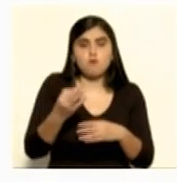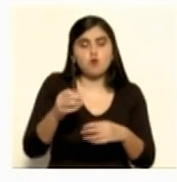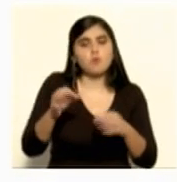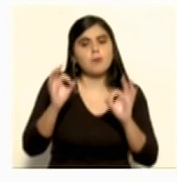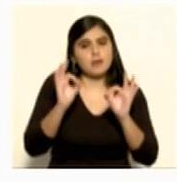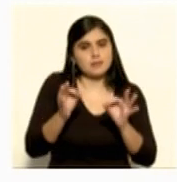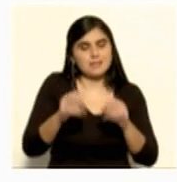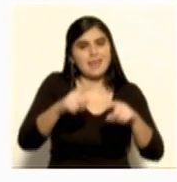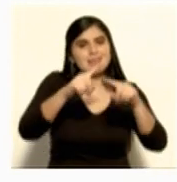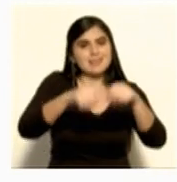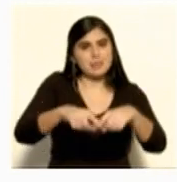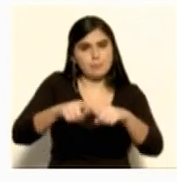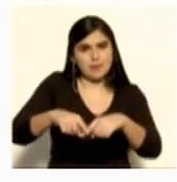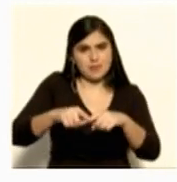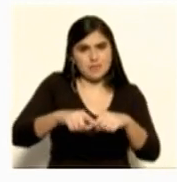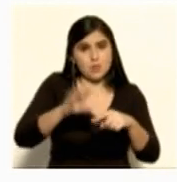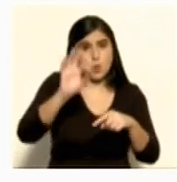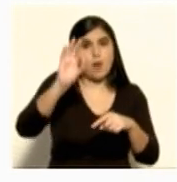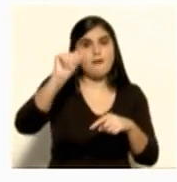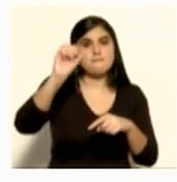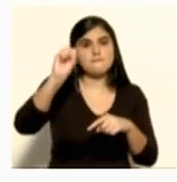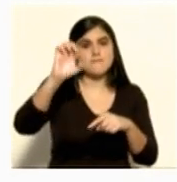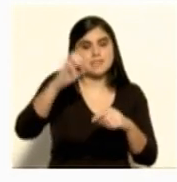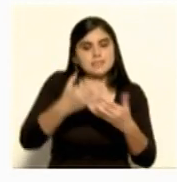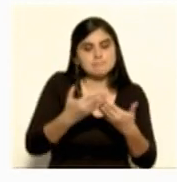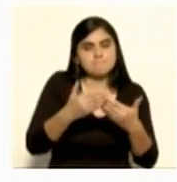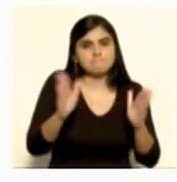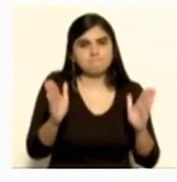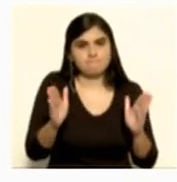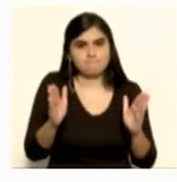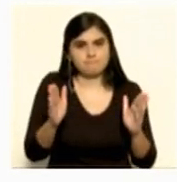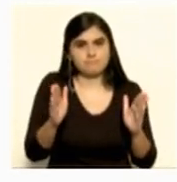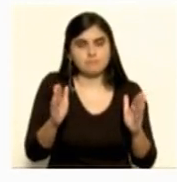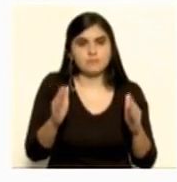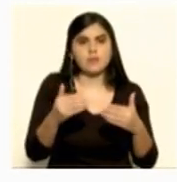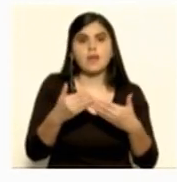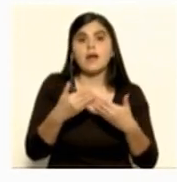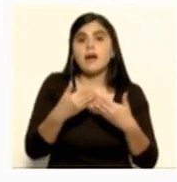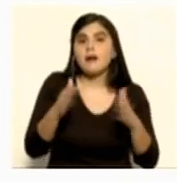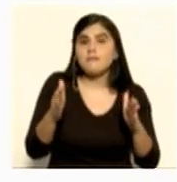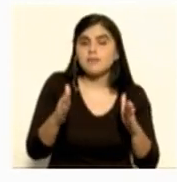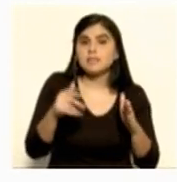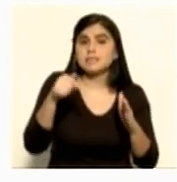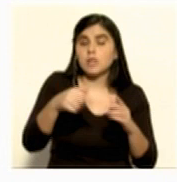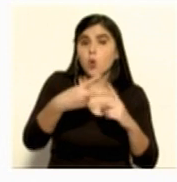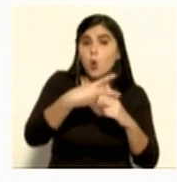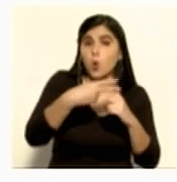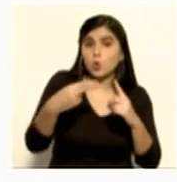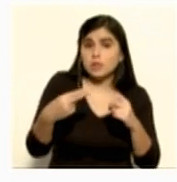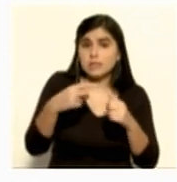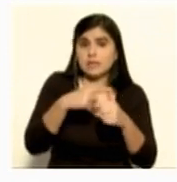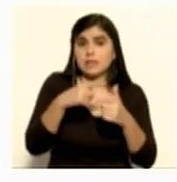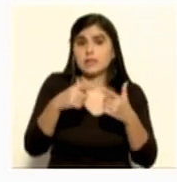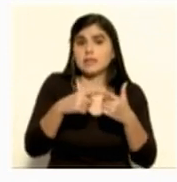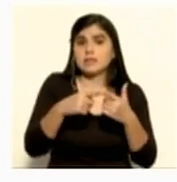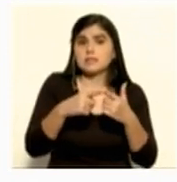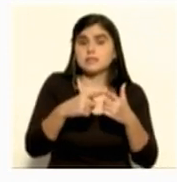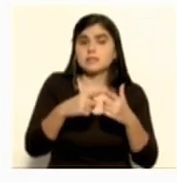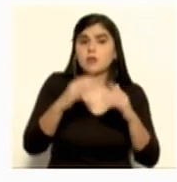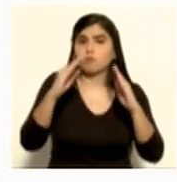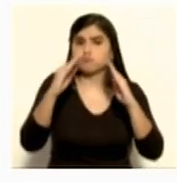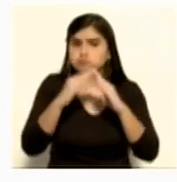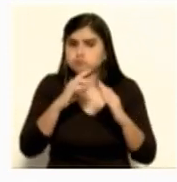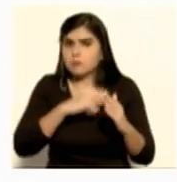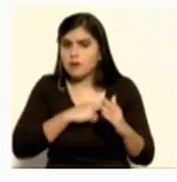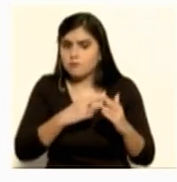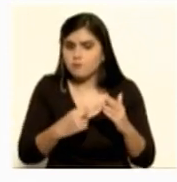la fase de reapertura que esté vigente, habilitándose así, reiteramos, los hoteles, los lugares de culto, los